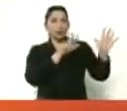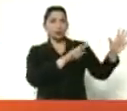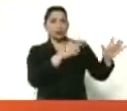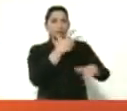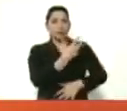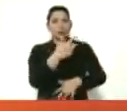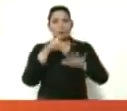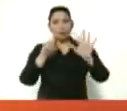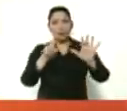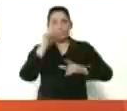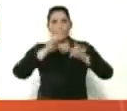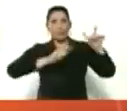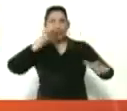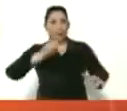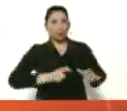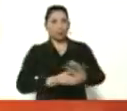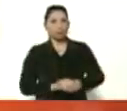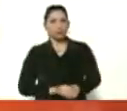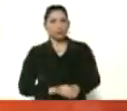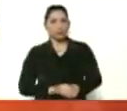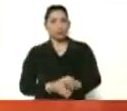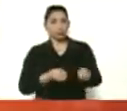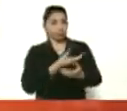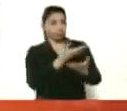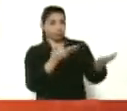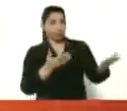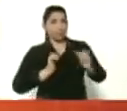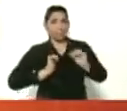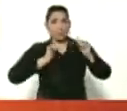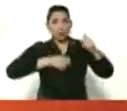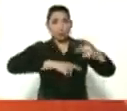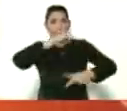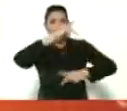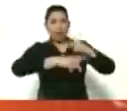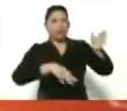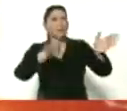20.836 personas. De esto es desde que comenzó el plan. Repite.